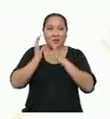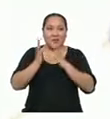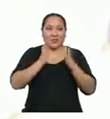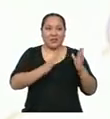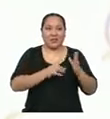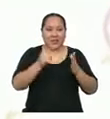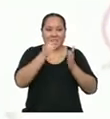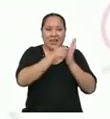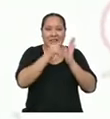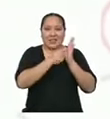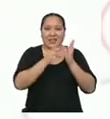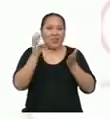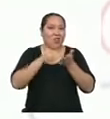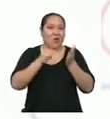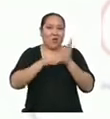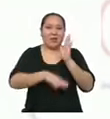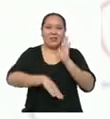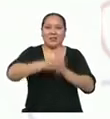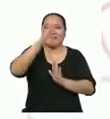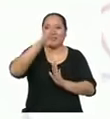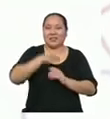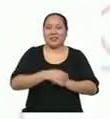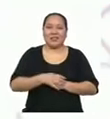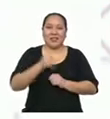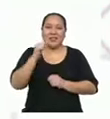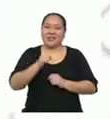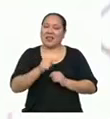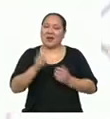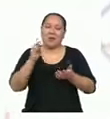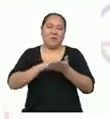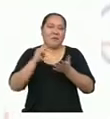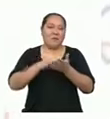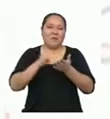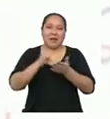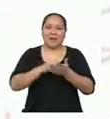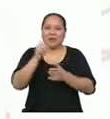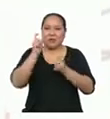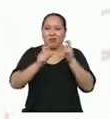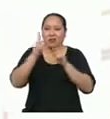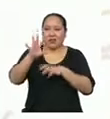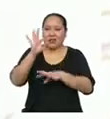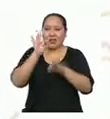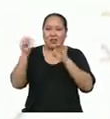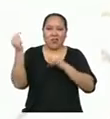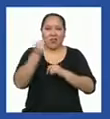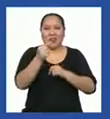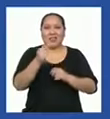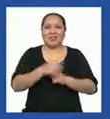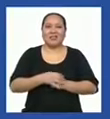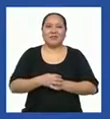el dato con mayor porcentaje, que es lo mismo que decir que tiene la mayor frecuencia absoluta.